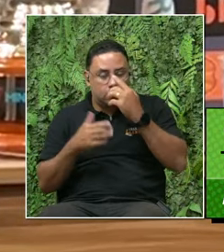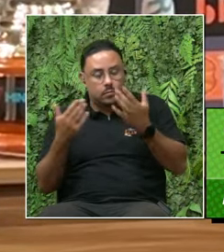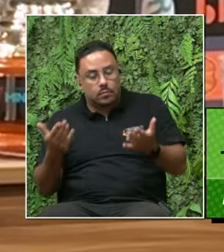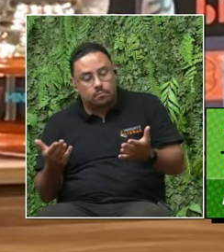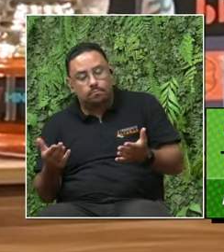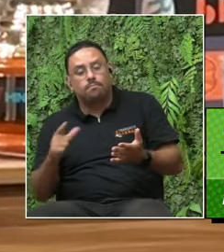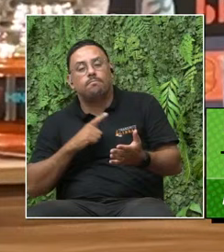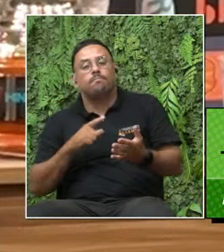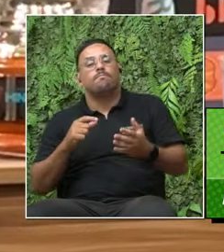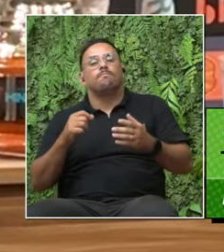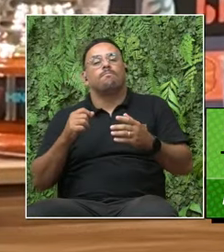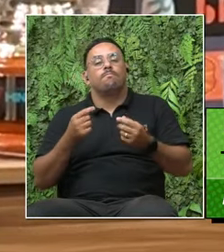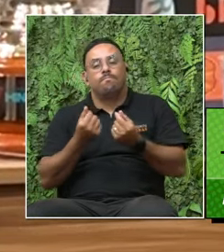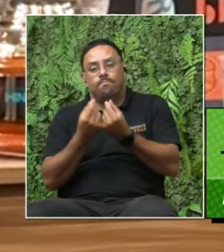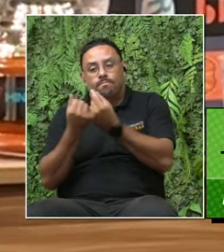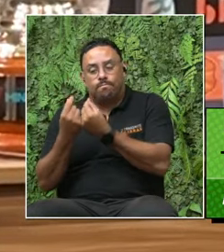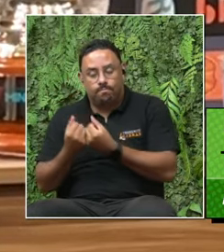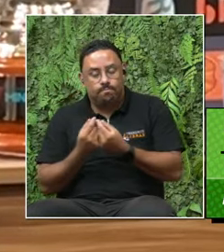Y